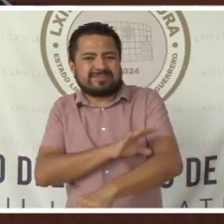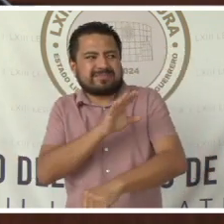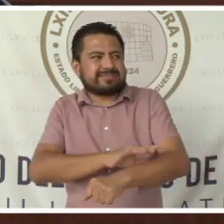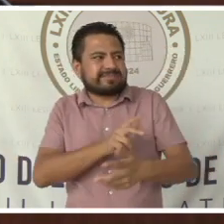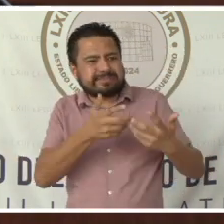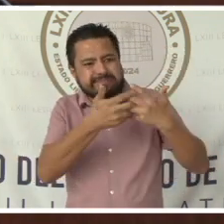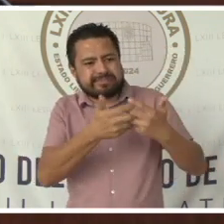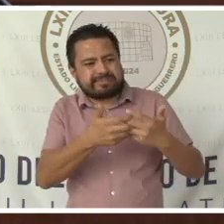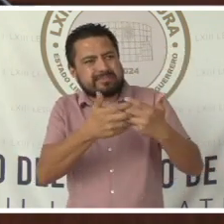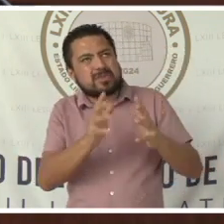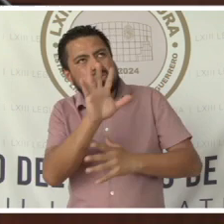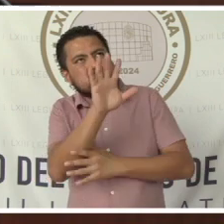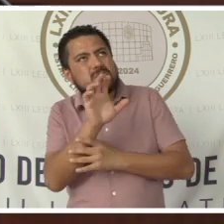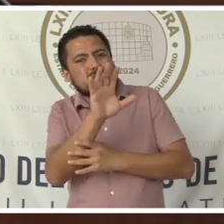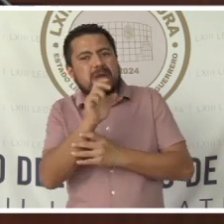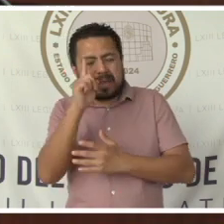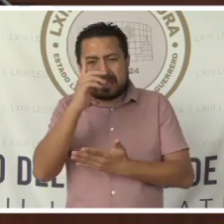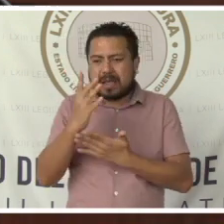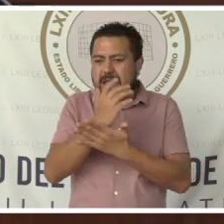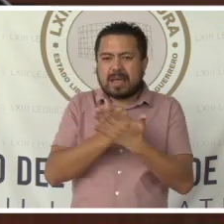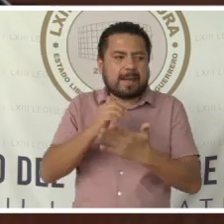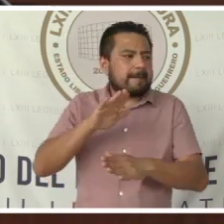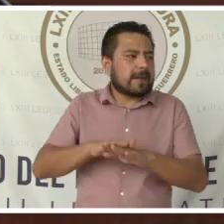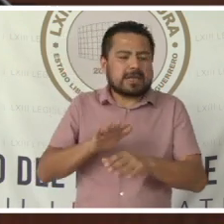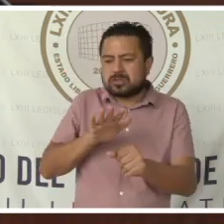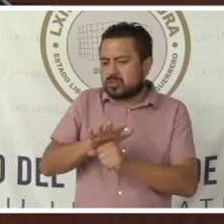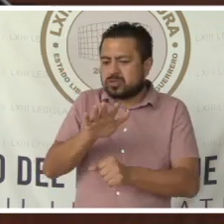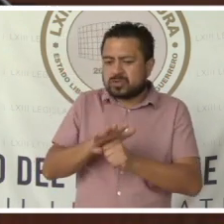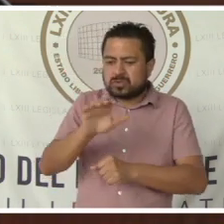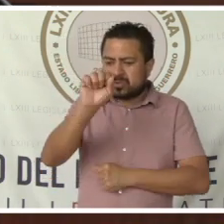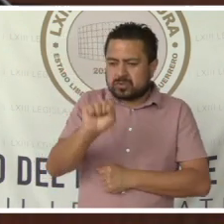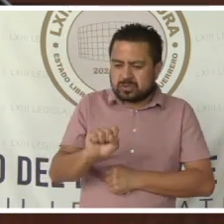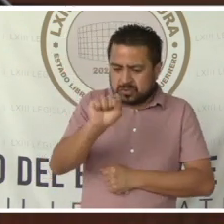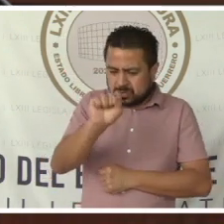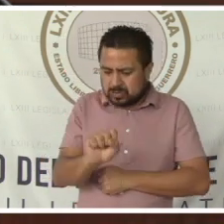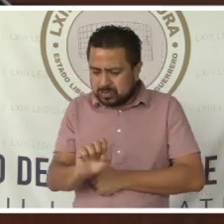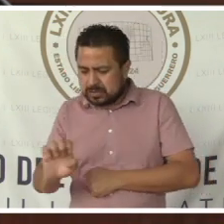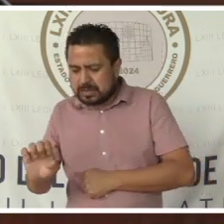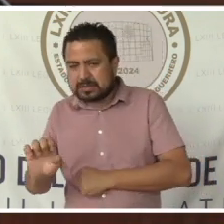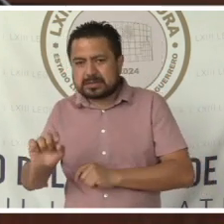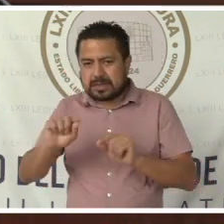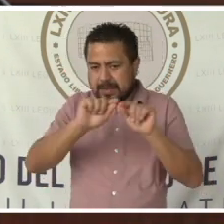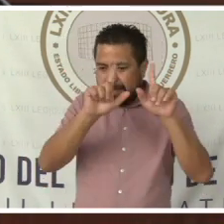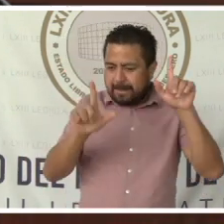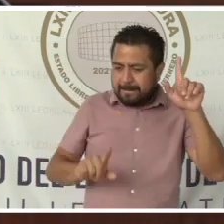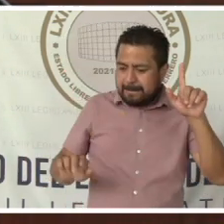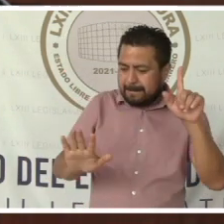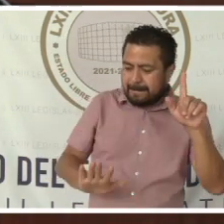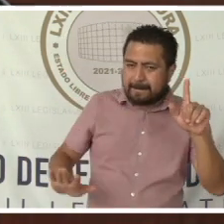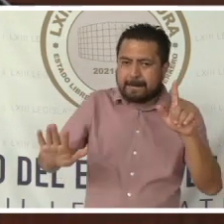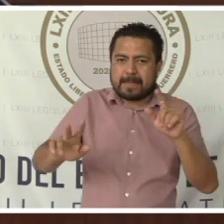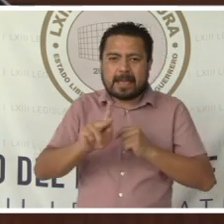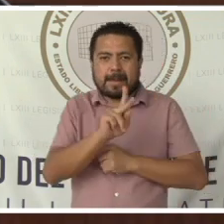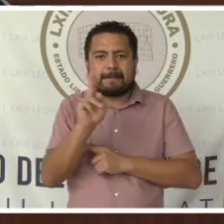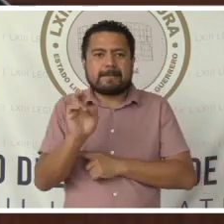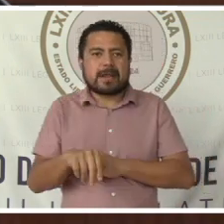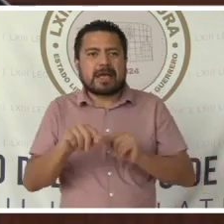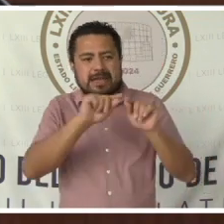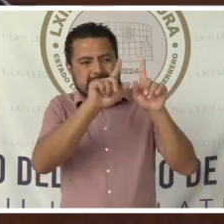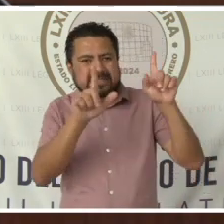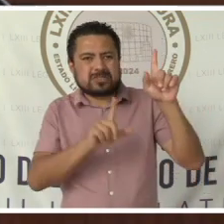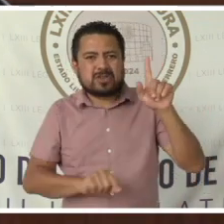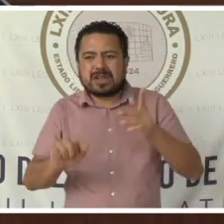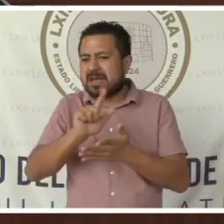plantas productoras de energía efecto para garantizar el abasto energía en el sur sureste del país en la en el plan Nacional de